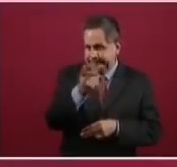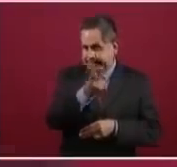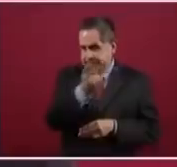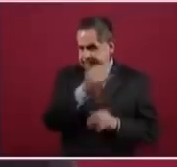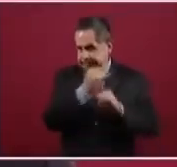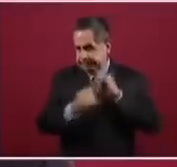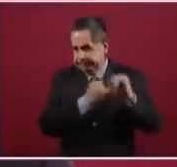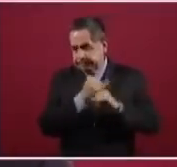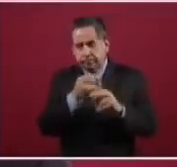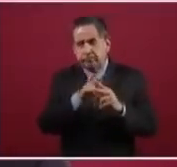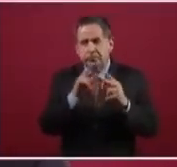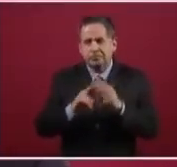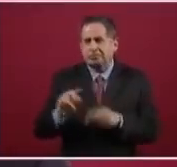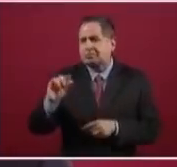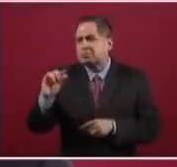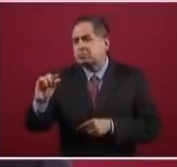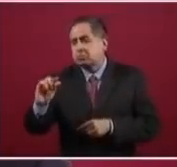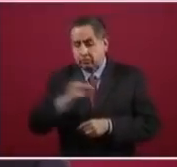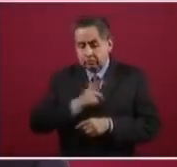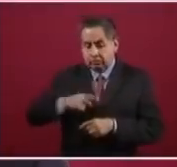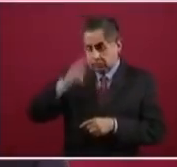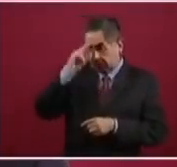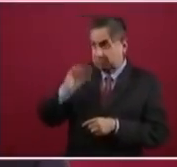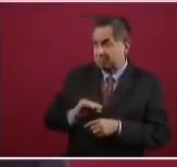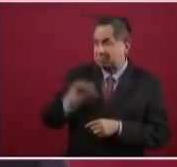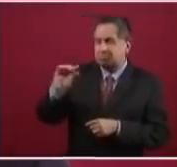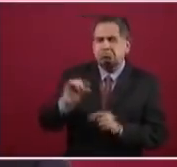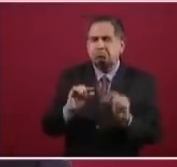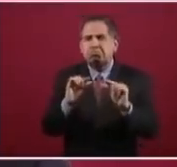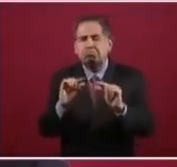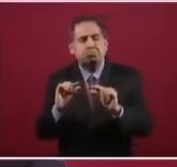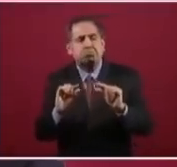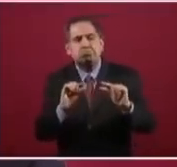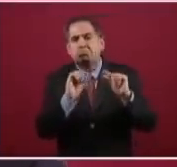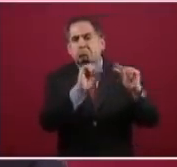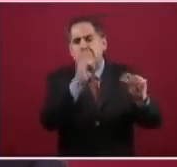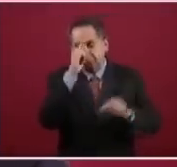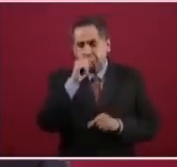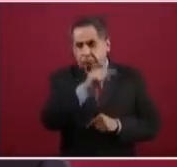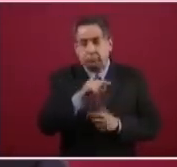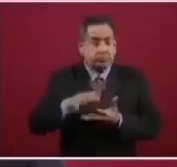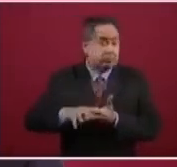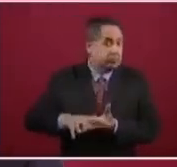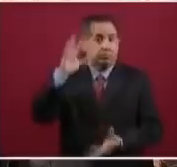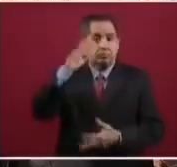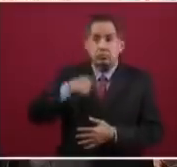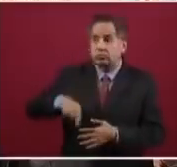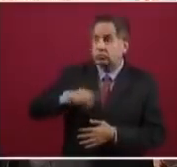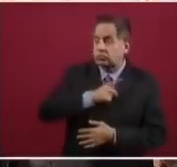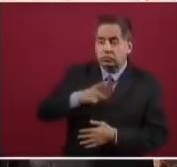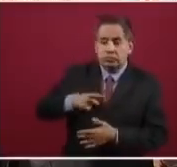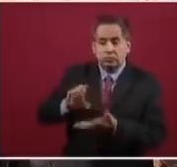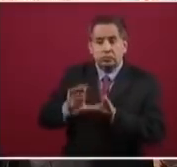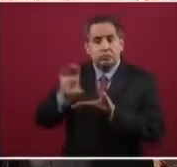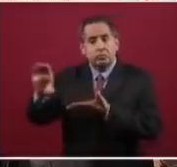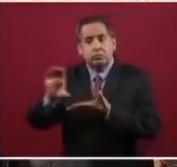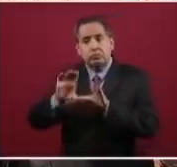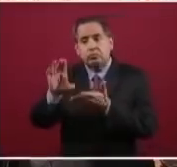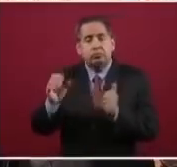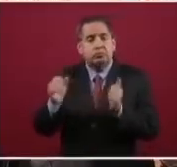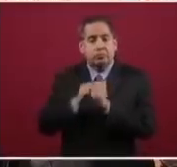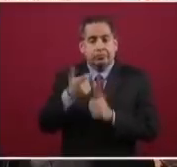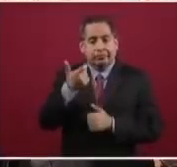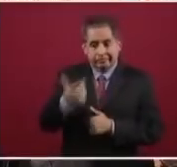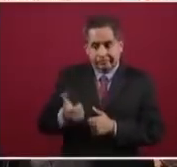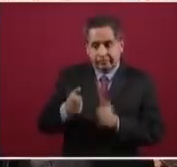internacionales tiene un monto pequeñito de la deuda adicional que nosotros que nosotros tenemos la mayor parte del financiamiento que hacemos lo hacemos en